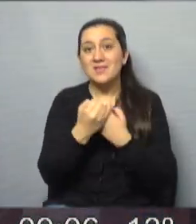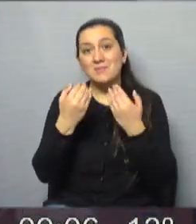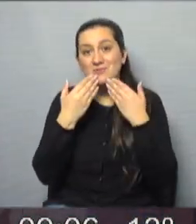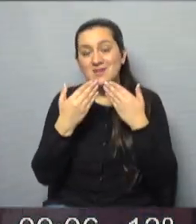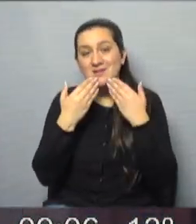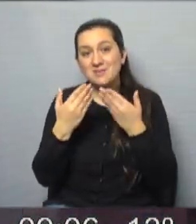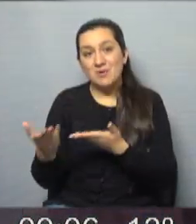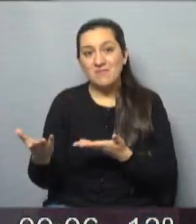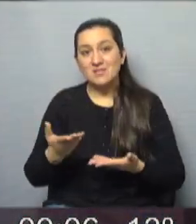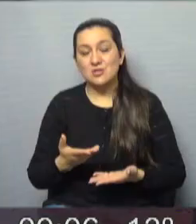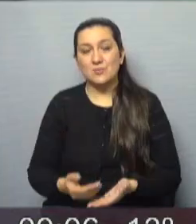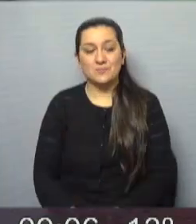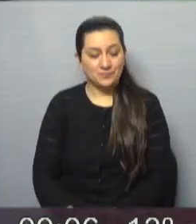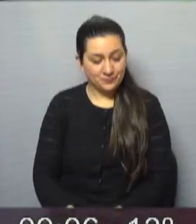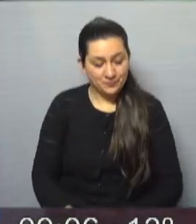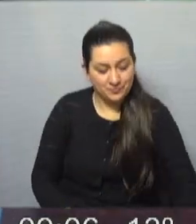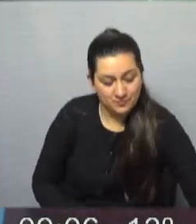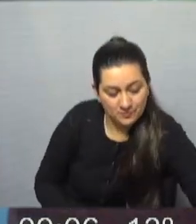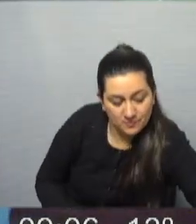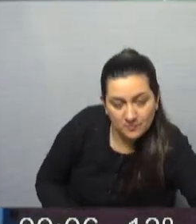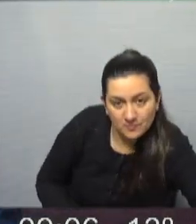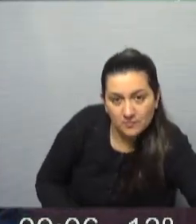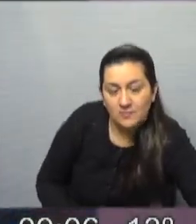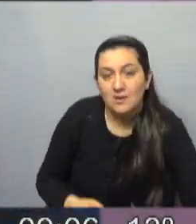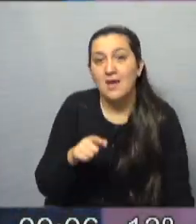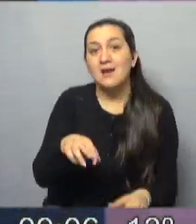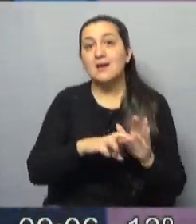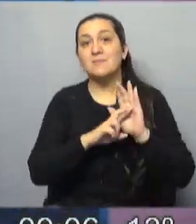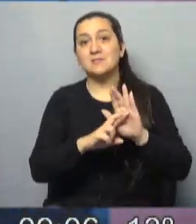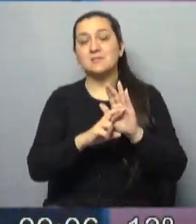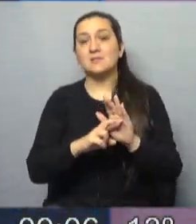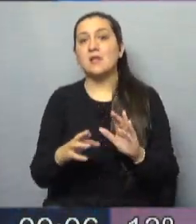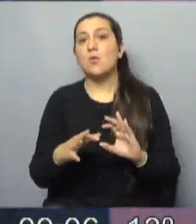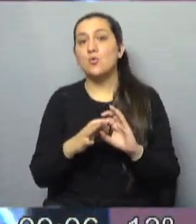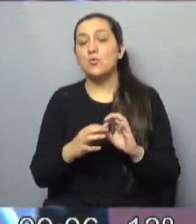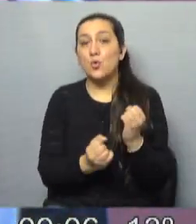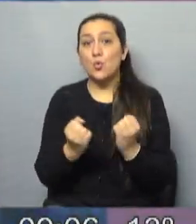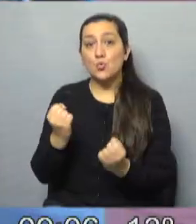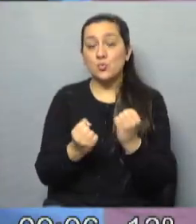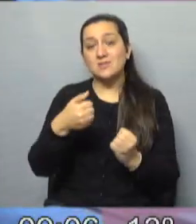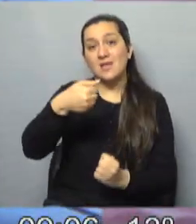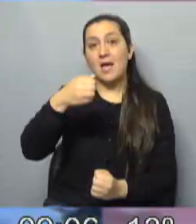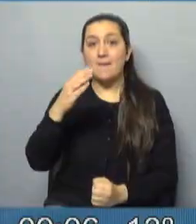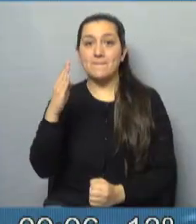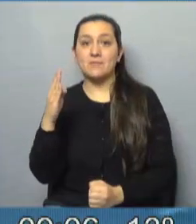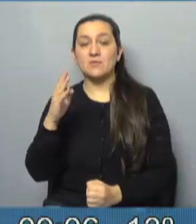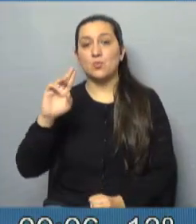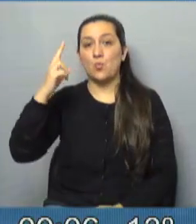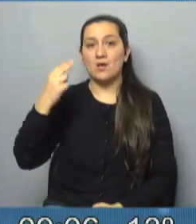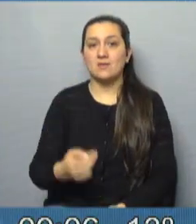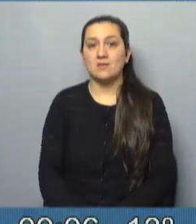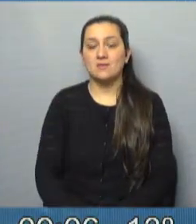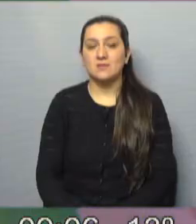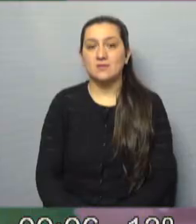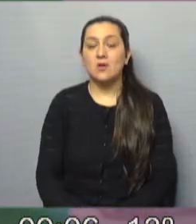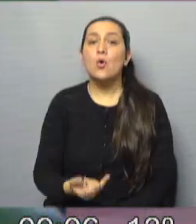Gracias por la invitación. Daniel Martínez, que es bueno, representante de la Unión de Conductores y Trabajadores de Aplicaciones del Uruguay. ¿Cómo